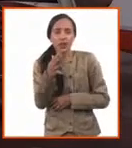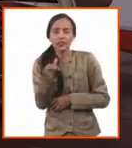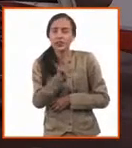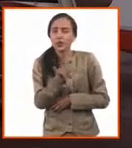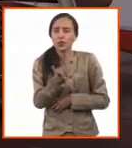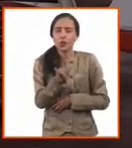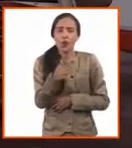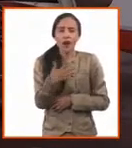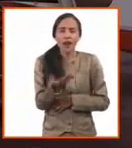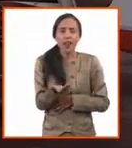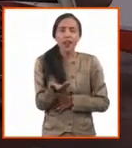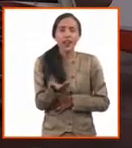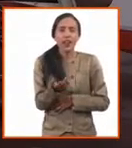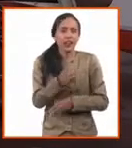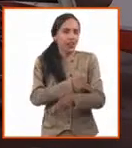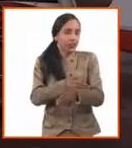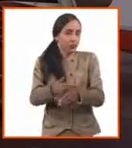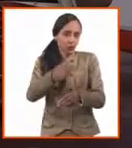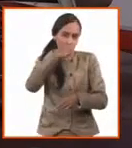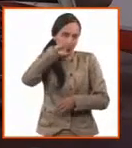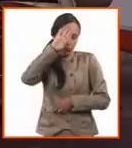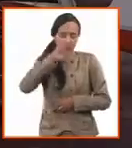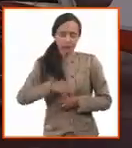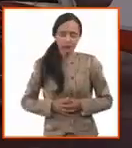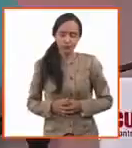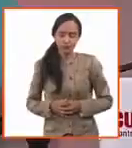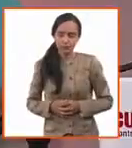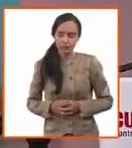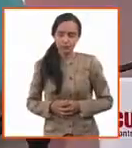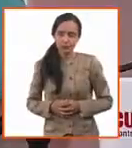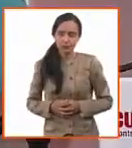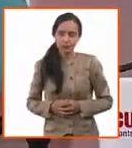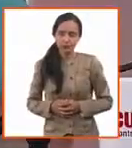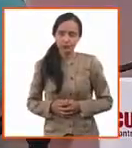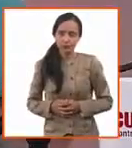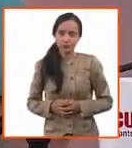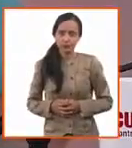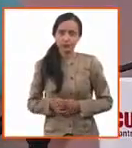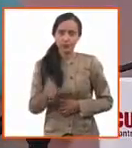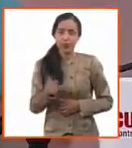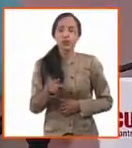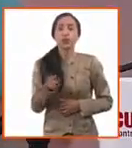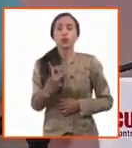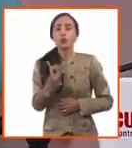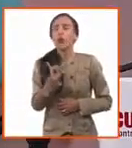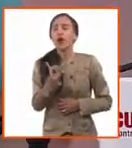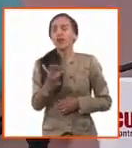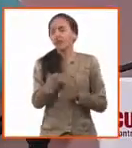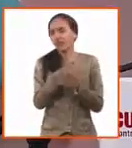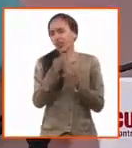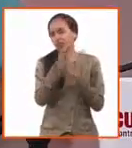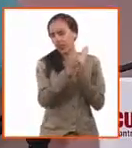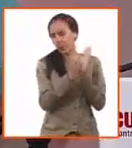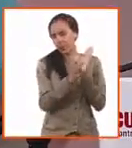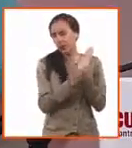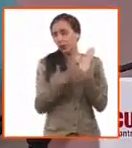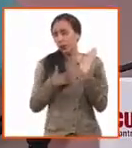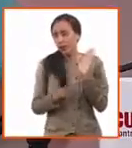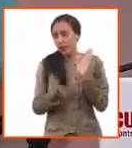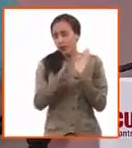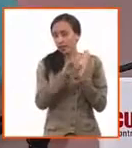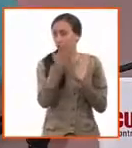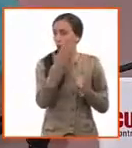padres le pueden haber legado yo creo que esa frase que menciona sirve para definir determinados elementos identitarios de los jóvenes sus